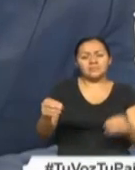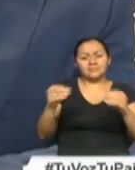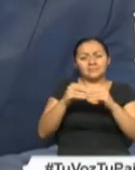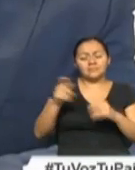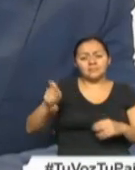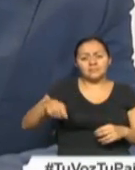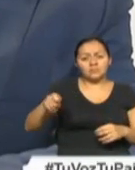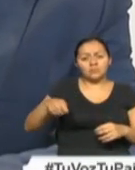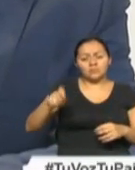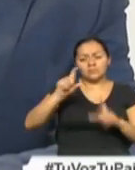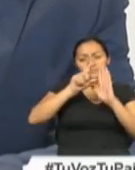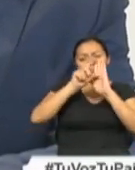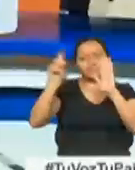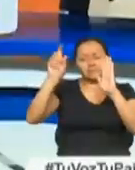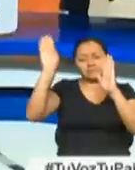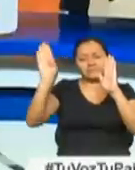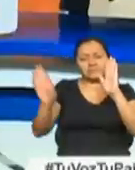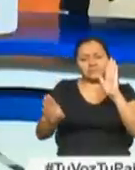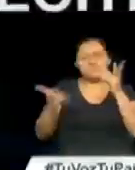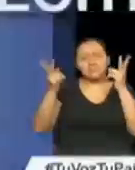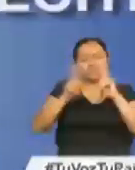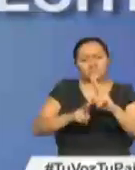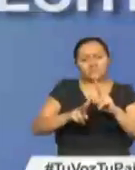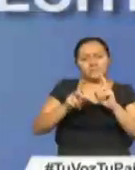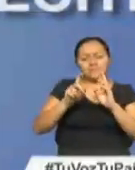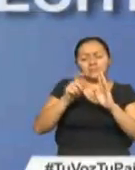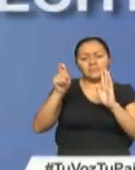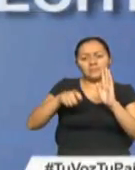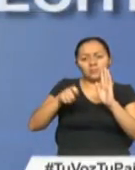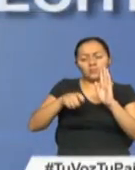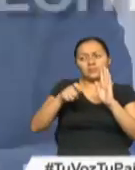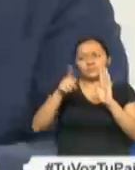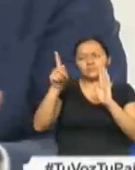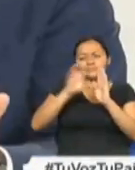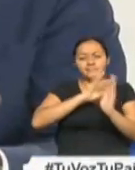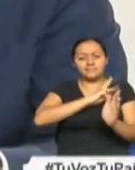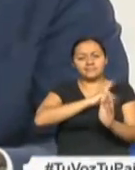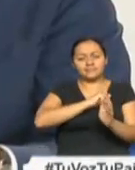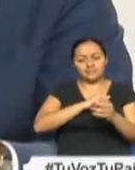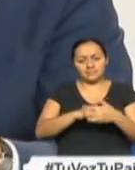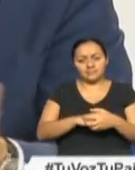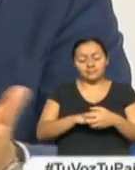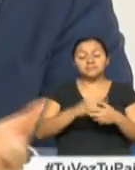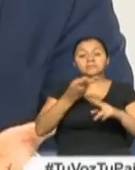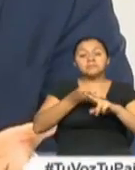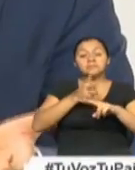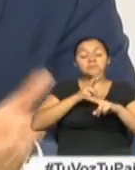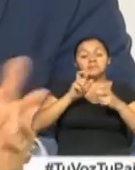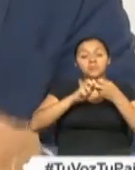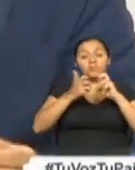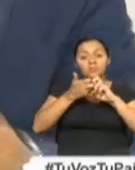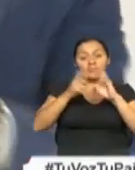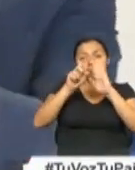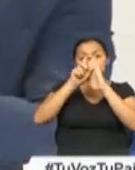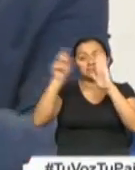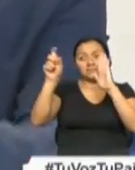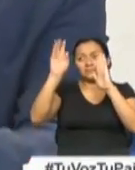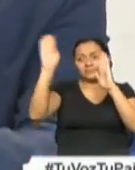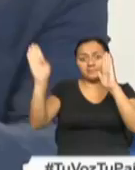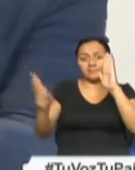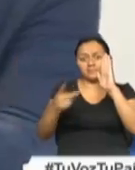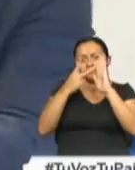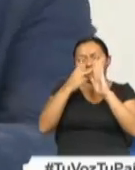de Brecht y abogado de los Isaías en Ecuador. Caso Odebrecht. Odebrecht, hay que ver quiénes están en esa bendita lista, pero